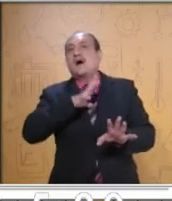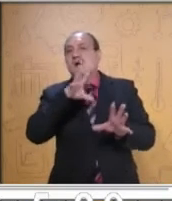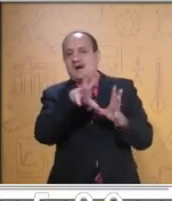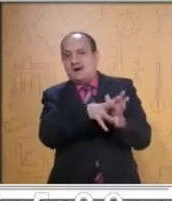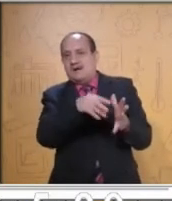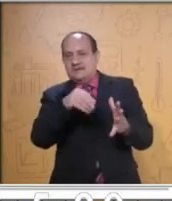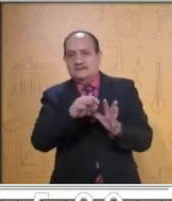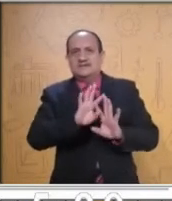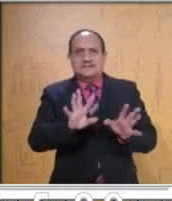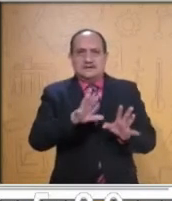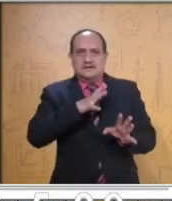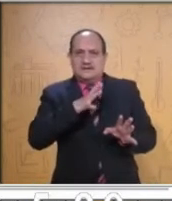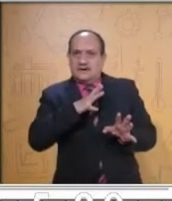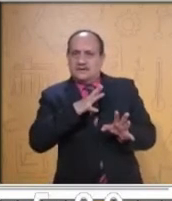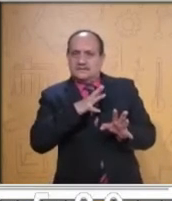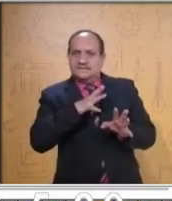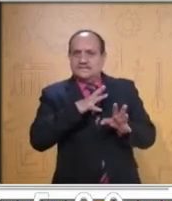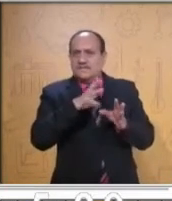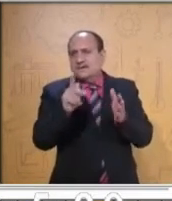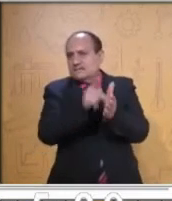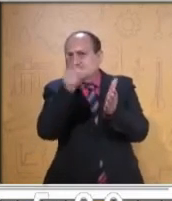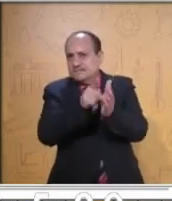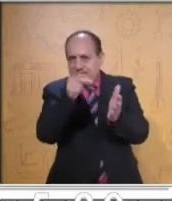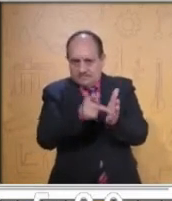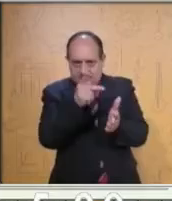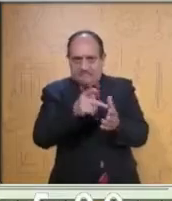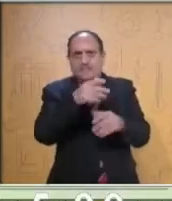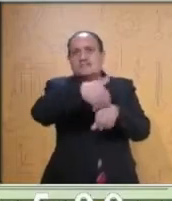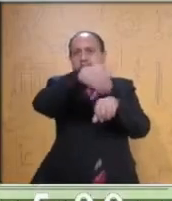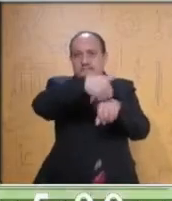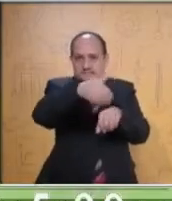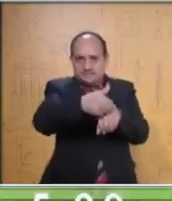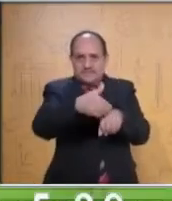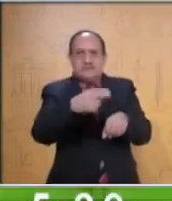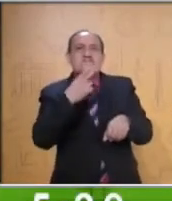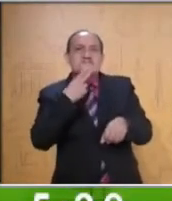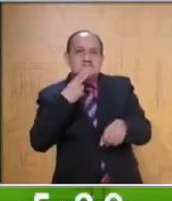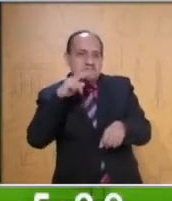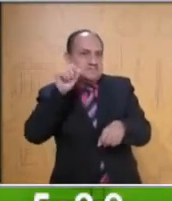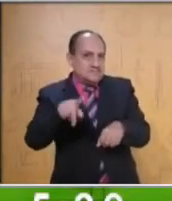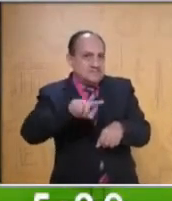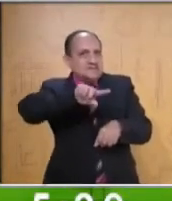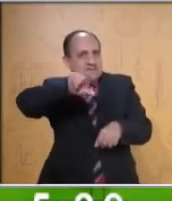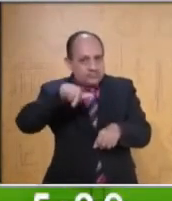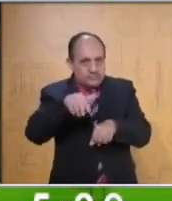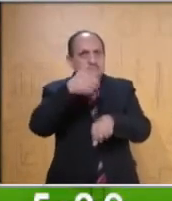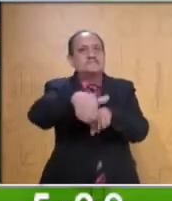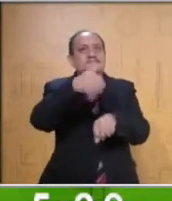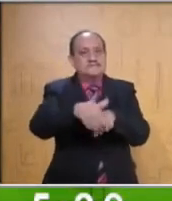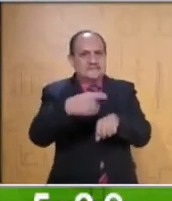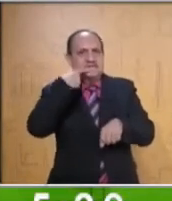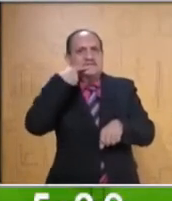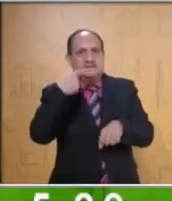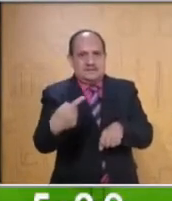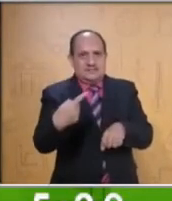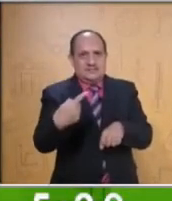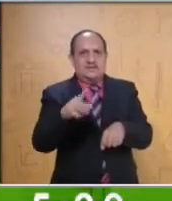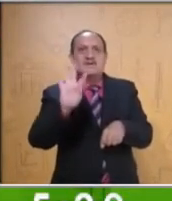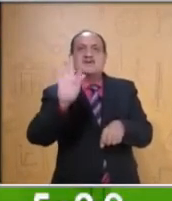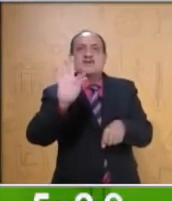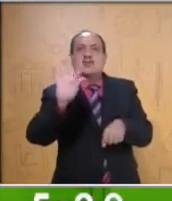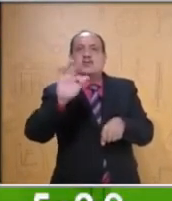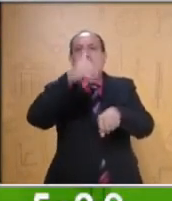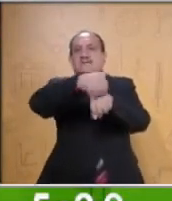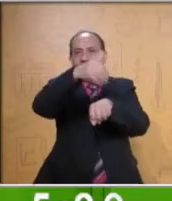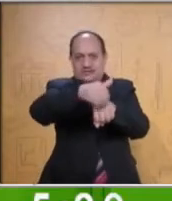ahí tengo las frecuencias en las que aparecen y voy a utilizar la cantidad. Dijimos que eran 40